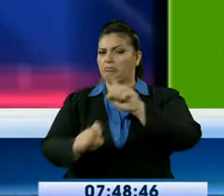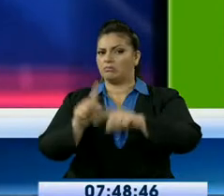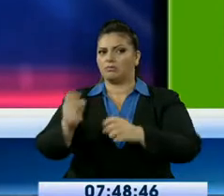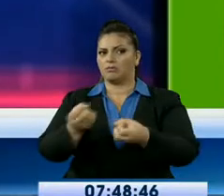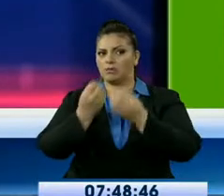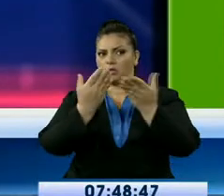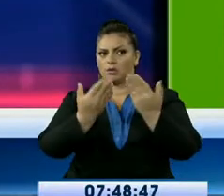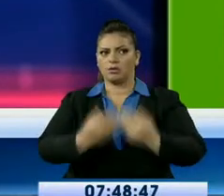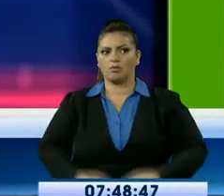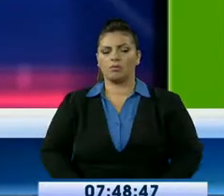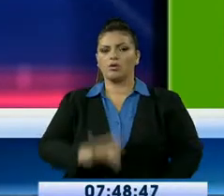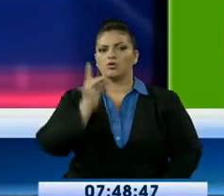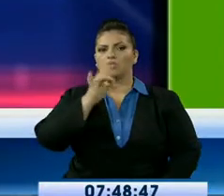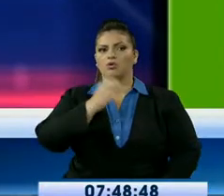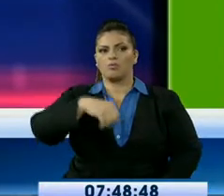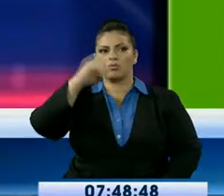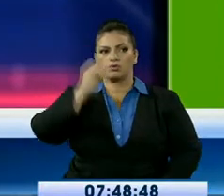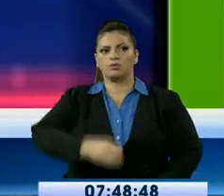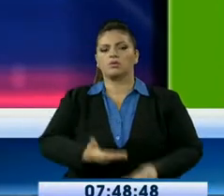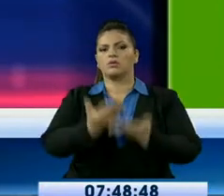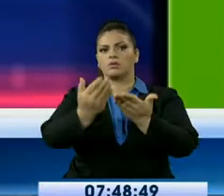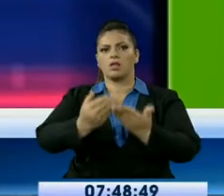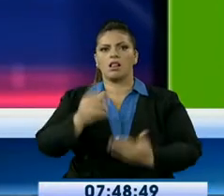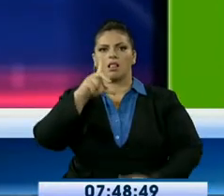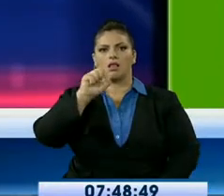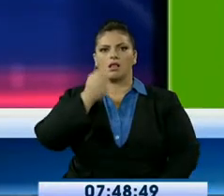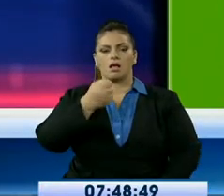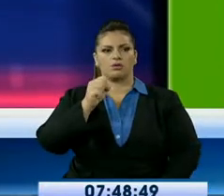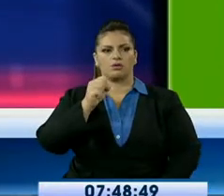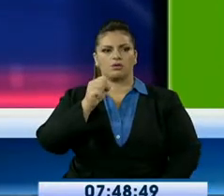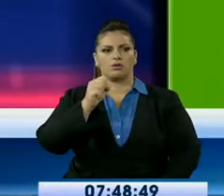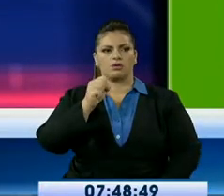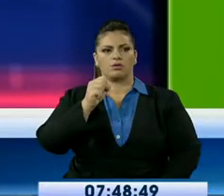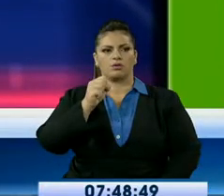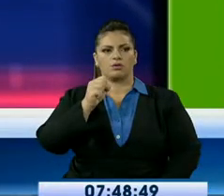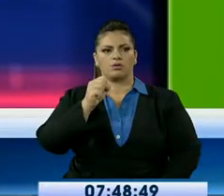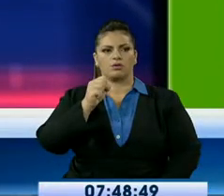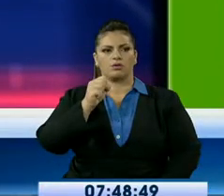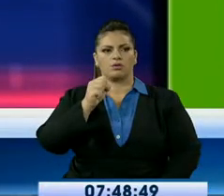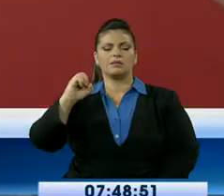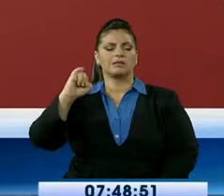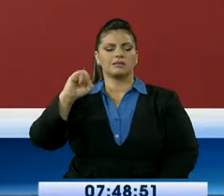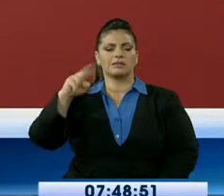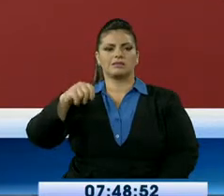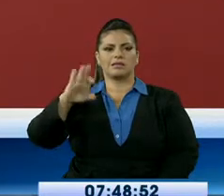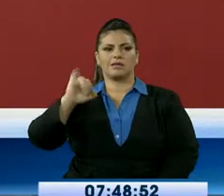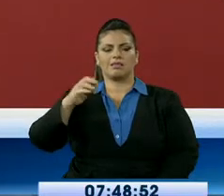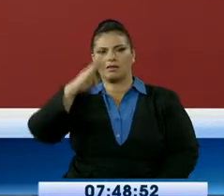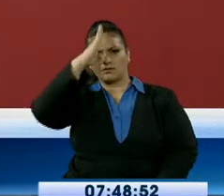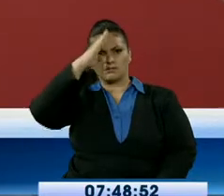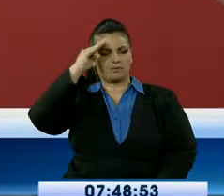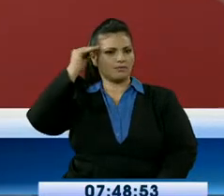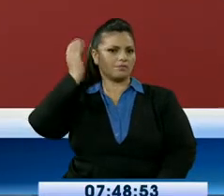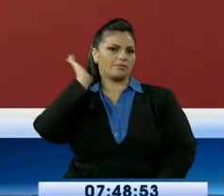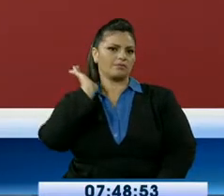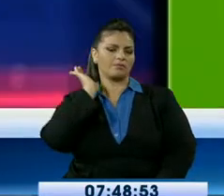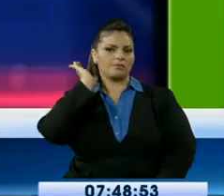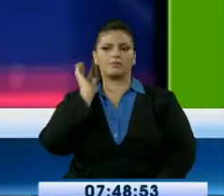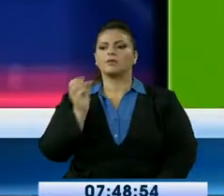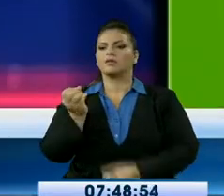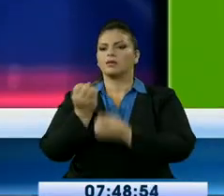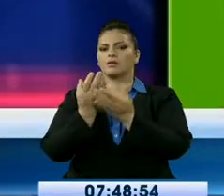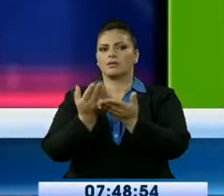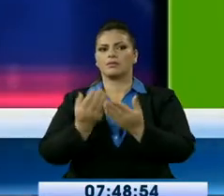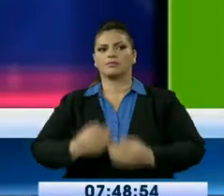Lasso con el 18% y Cynthia Viteri con el 17.6%. Márquez lo determina como un empate técnico.